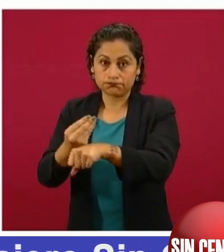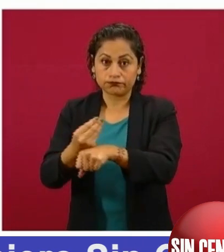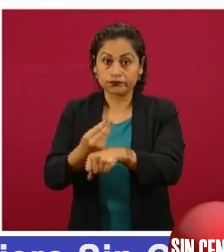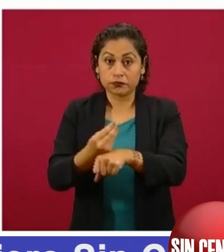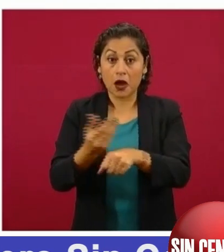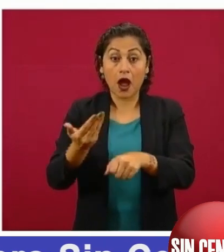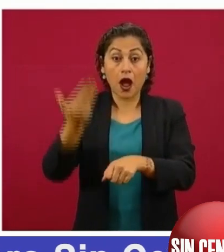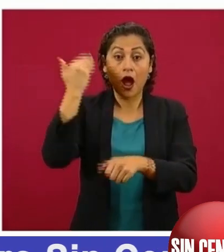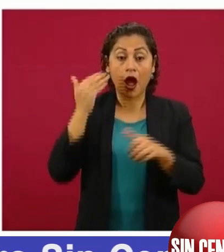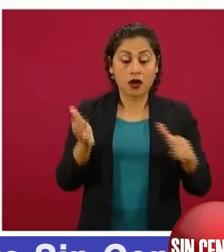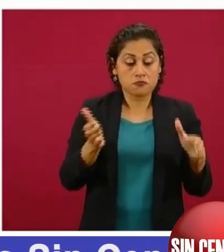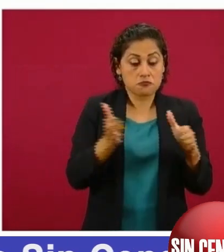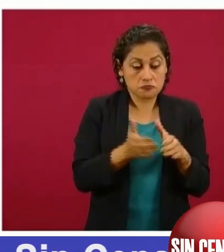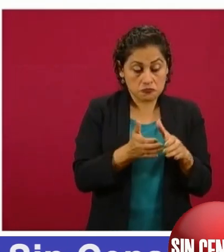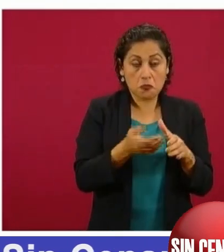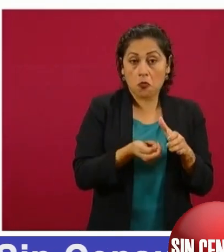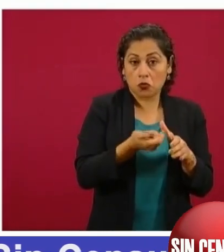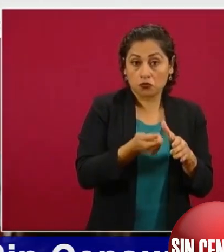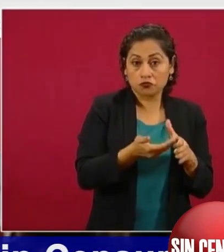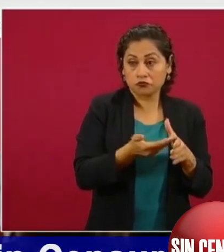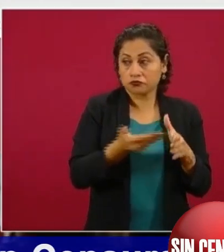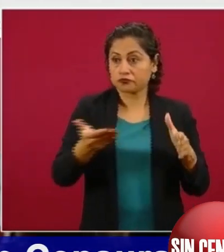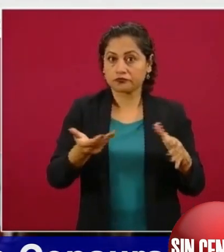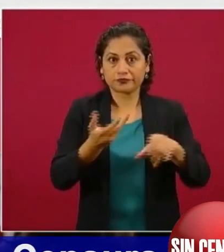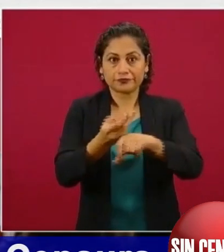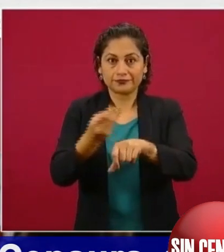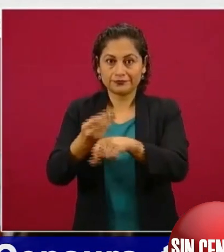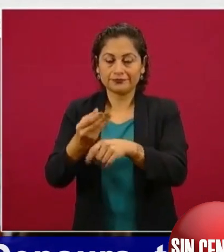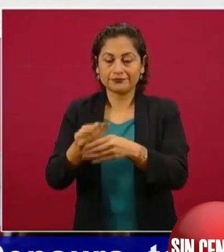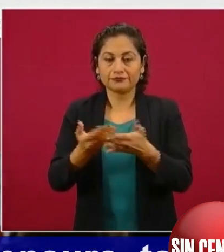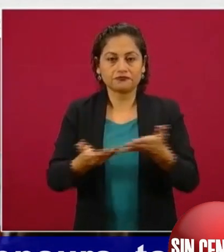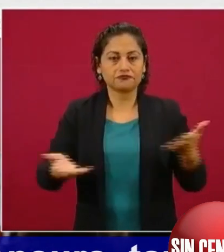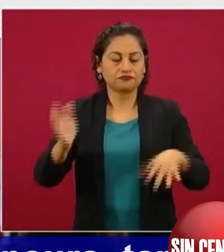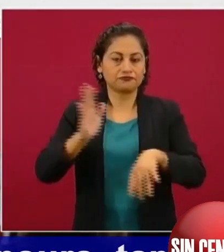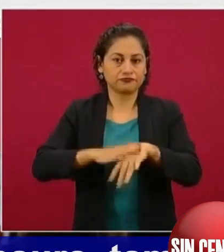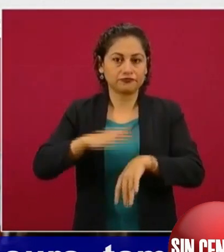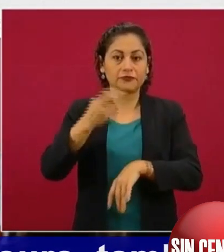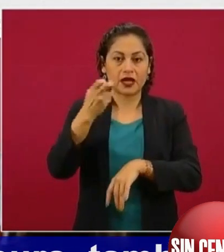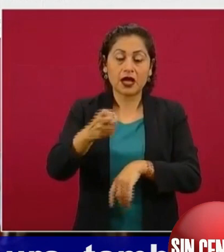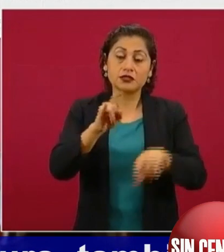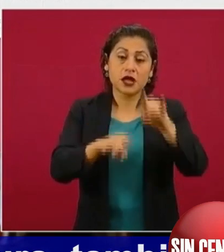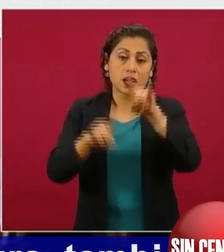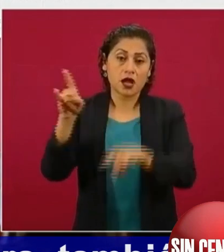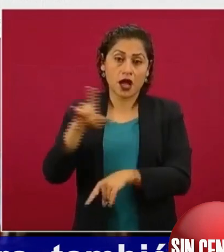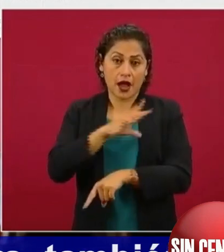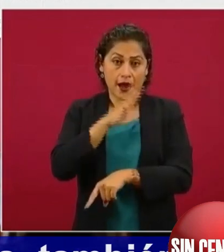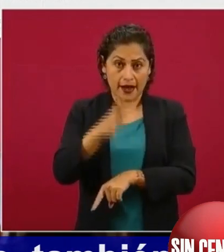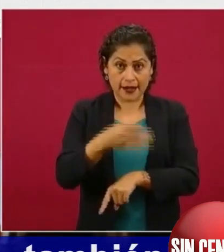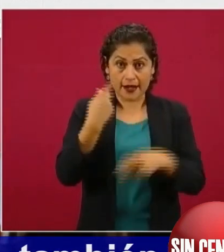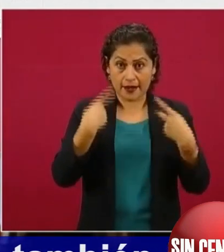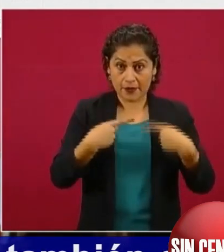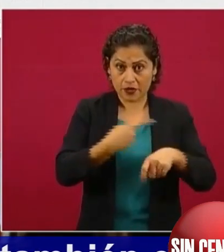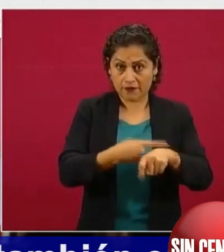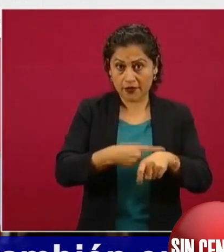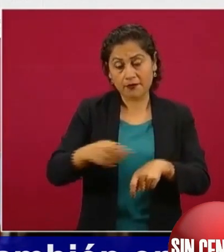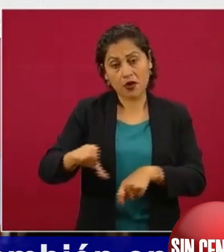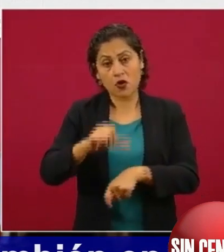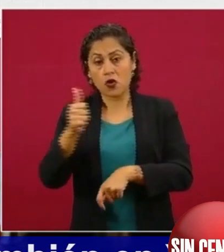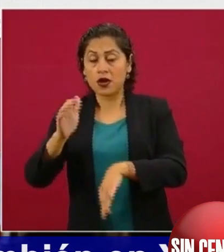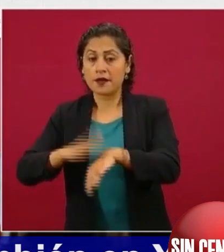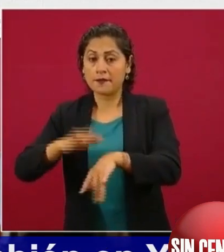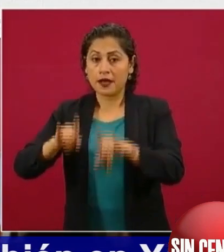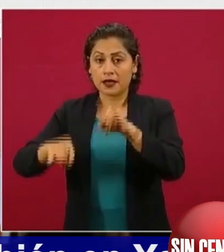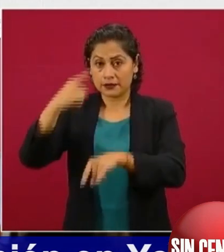la capacidad en camas generales y casi 4 veces en camas con ventilador. Lo que tenemos aquí es Chihuahua